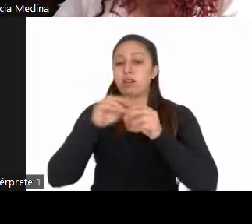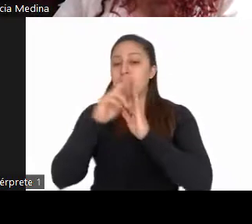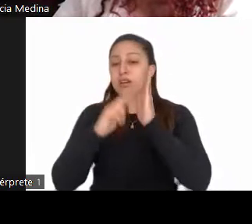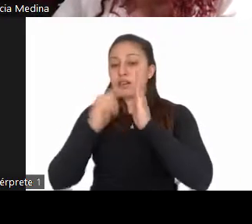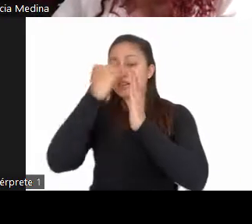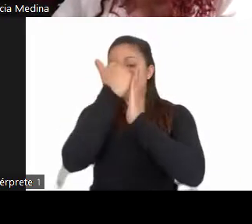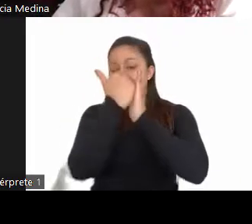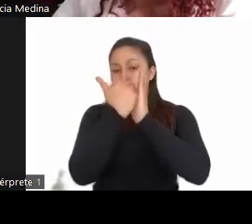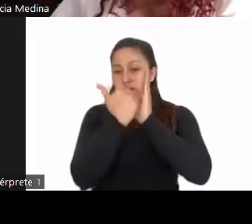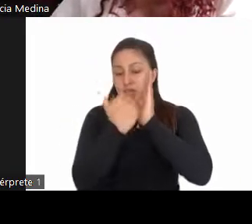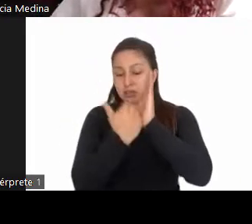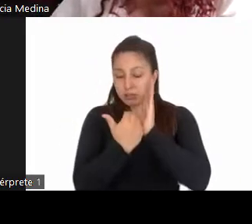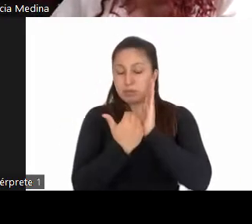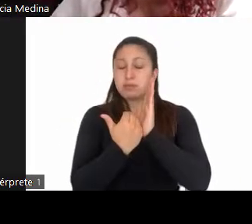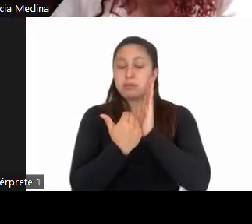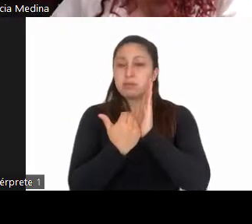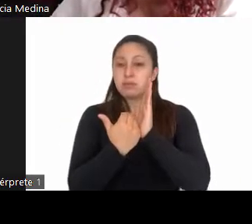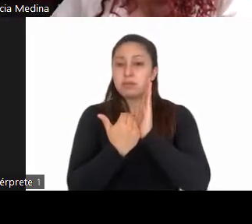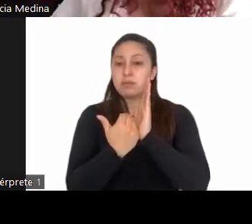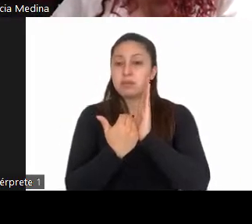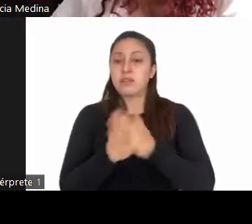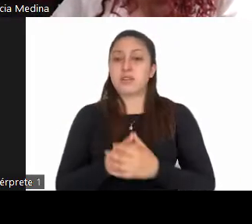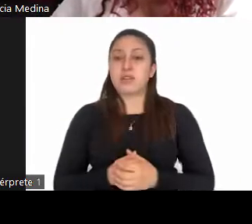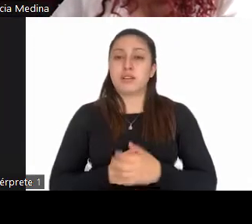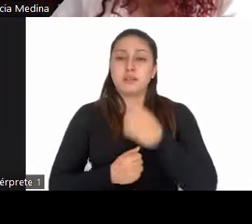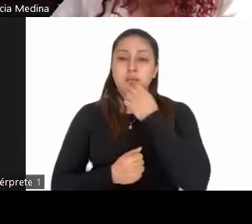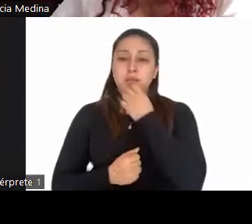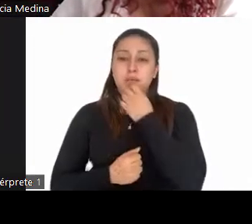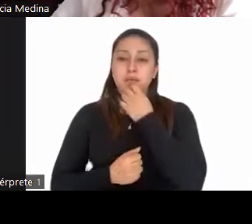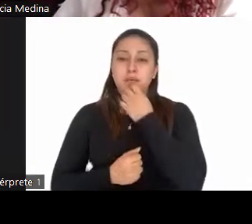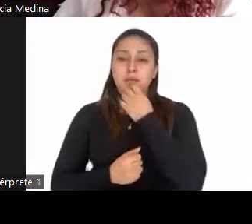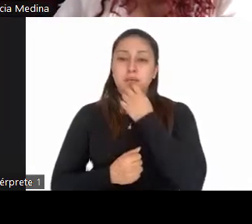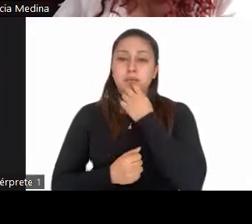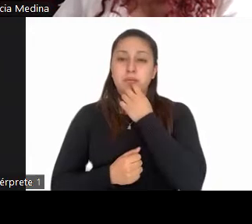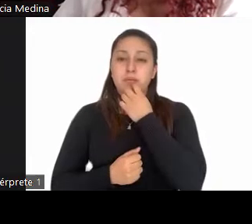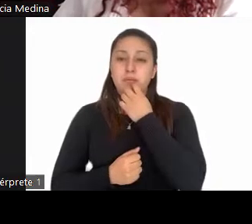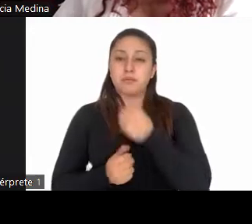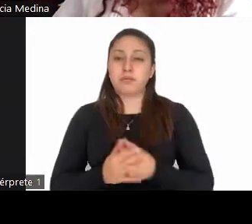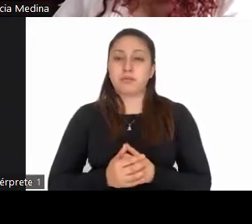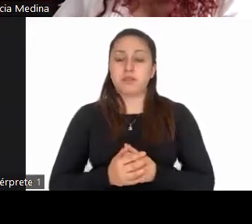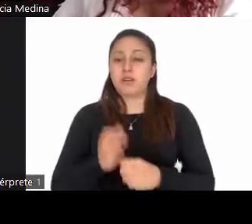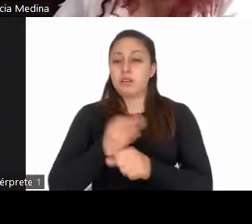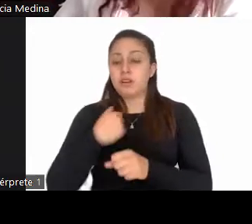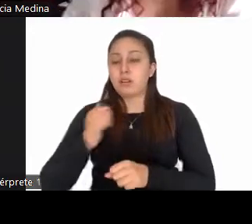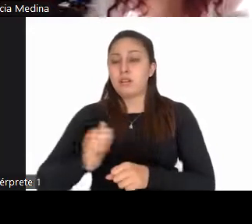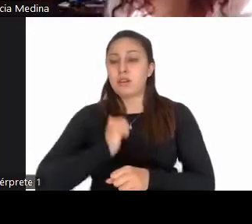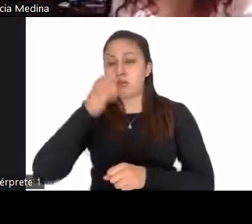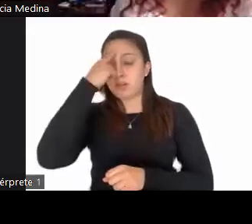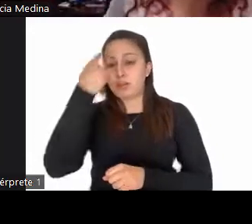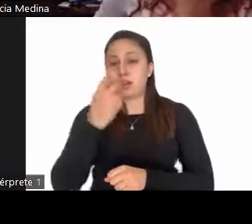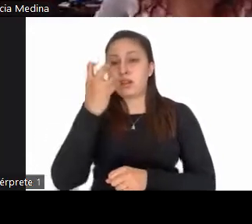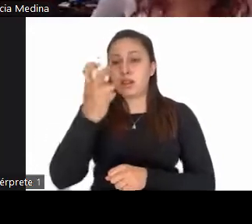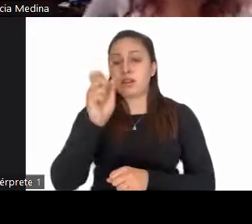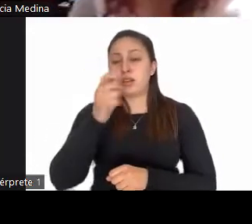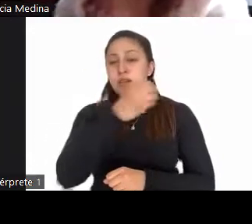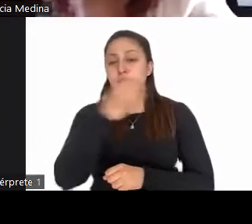Y quisiera aprovechar para realizar una observación, que esta redacción tenga perspectiva de